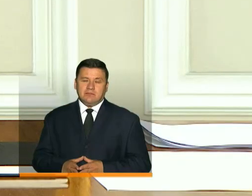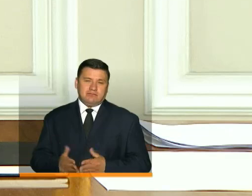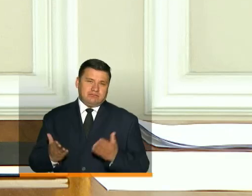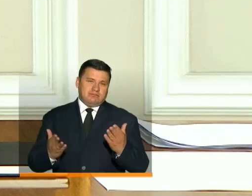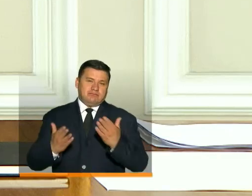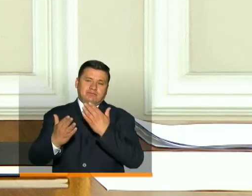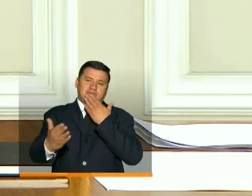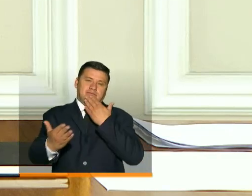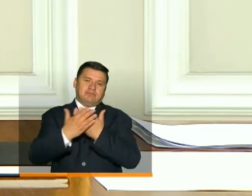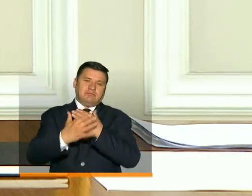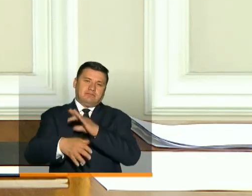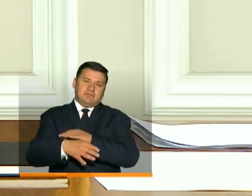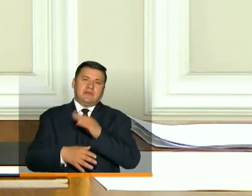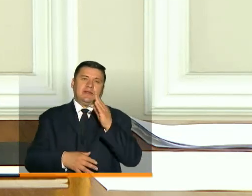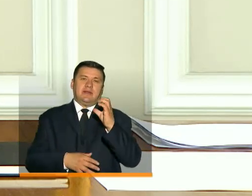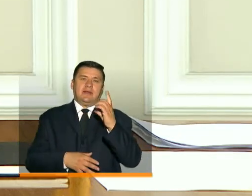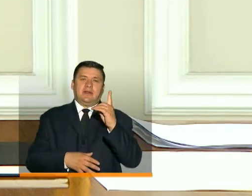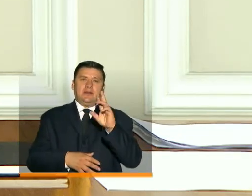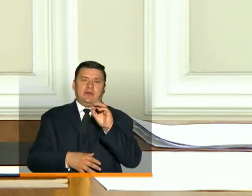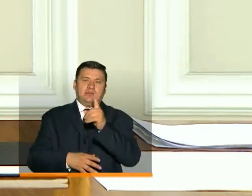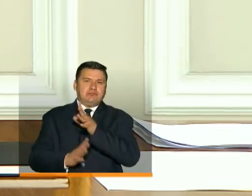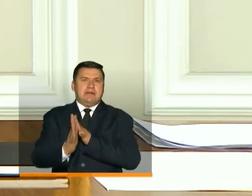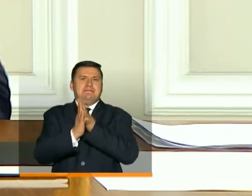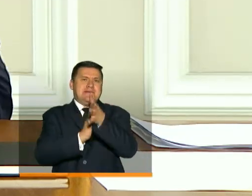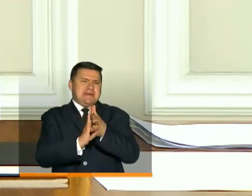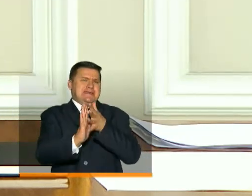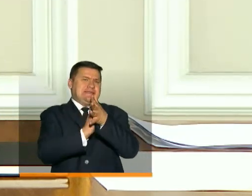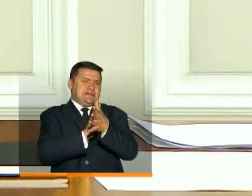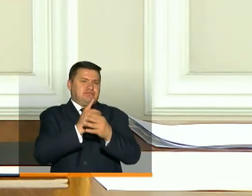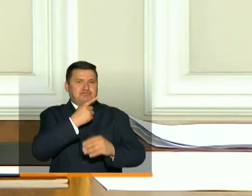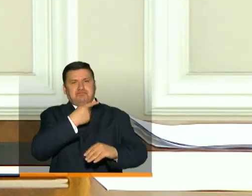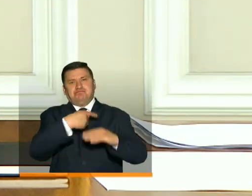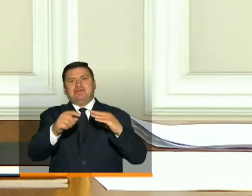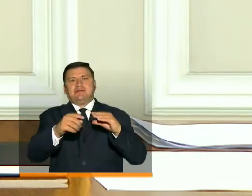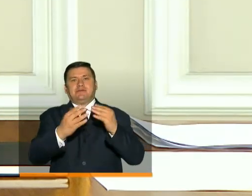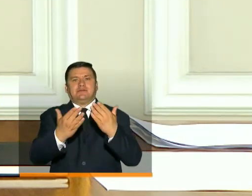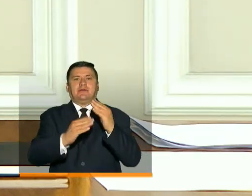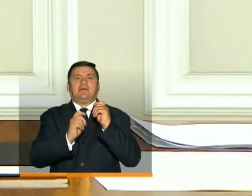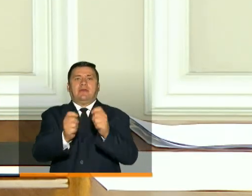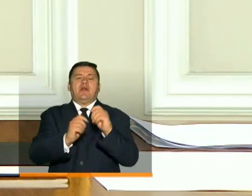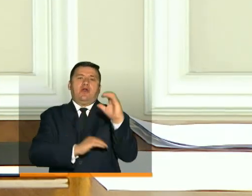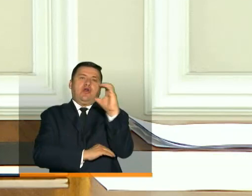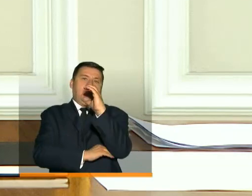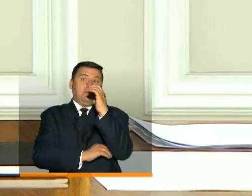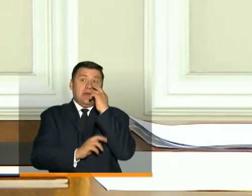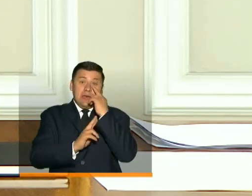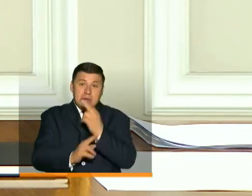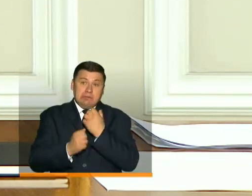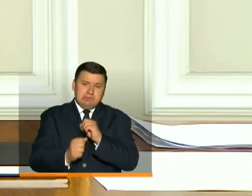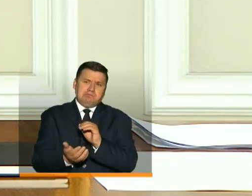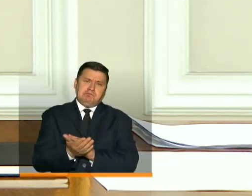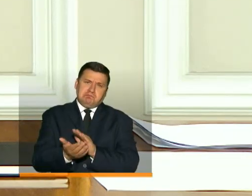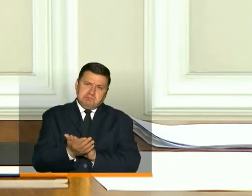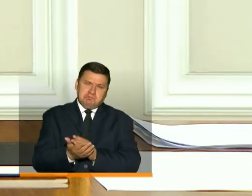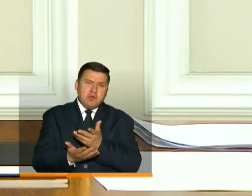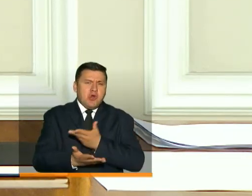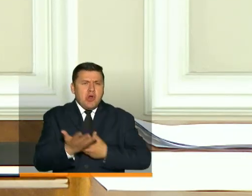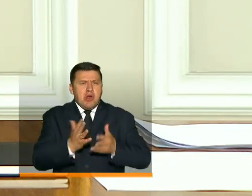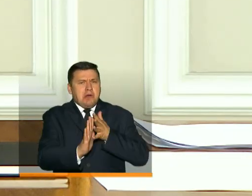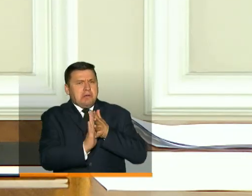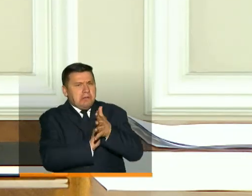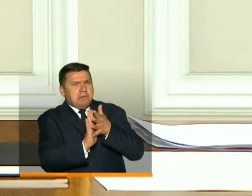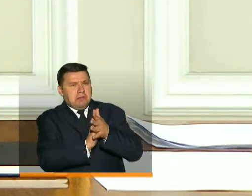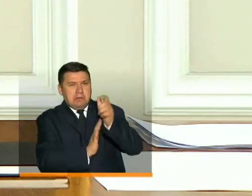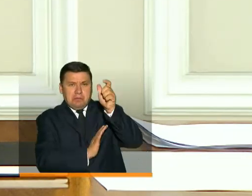Yo le agradezco al doctor Tedros infinitamente este mensaje que nos envía a todo el país, reconociendo el esfuerzo y también compartiéndonos esos